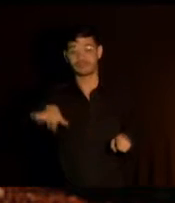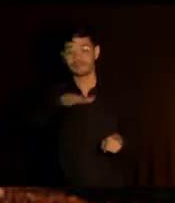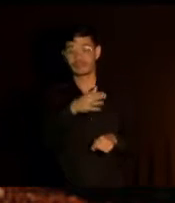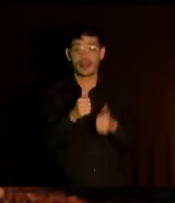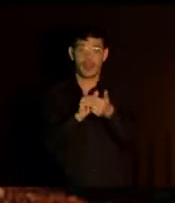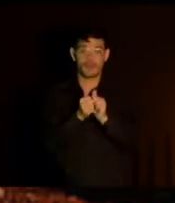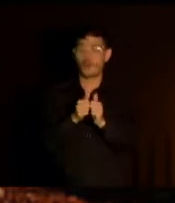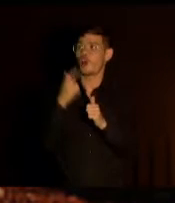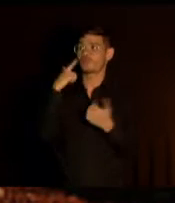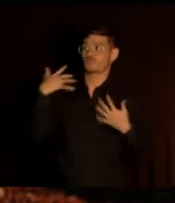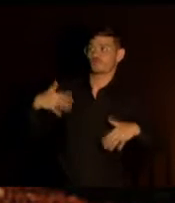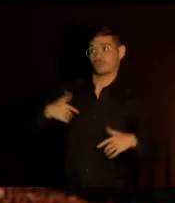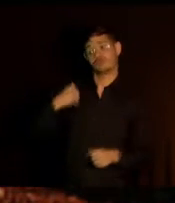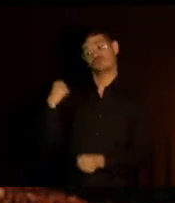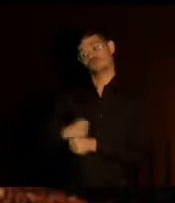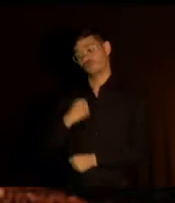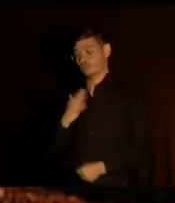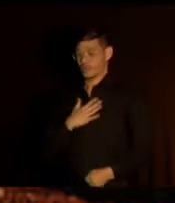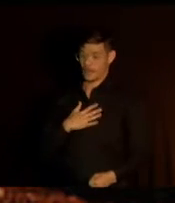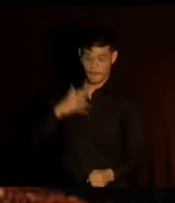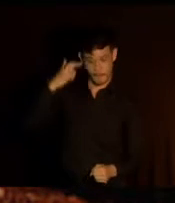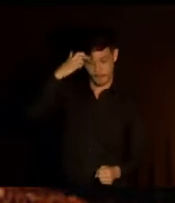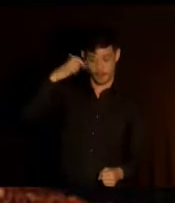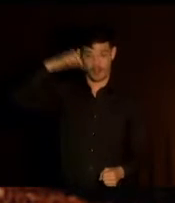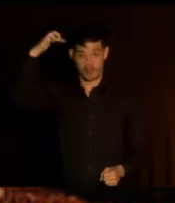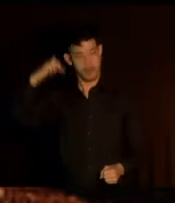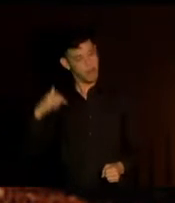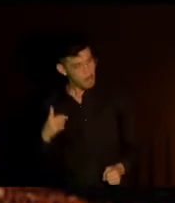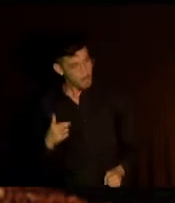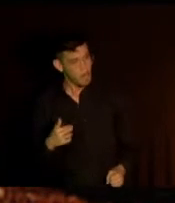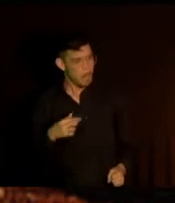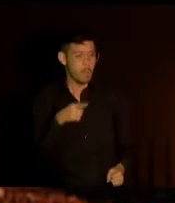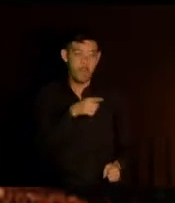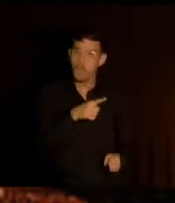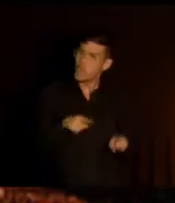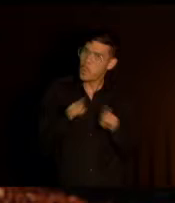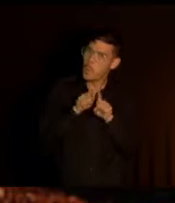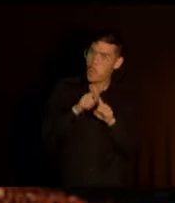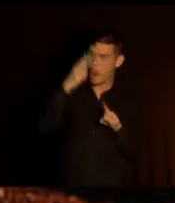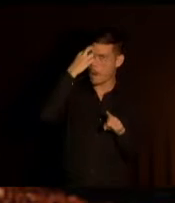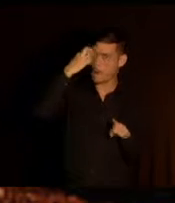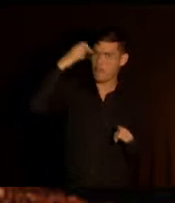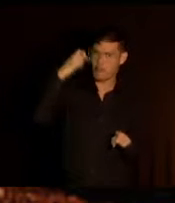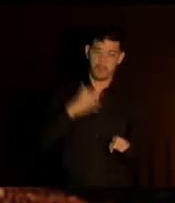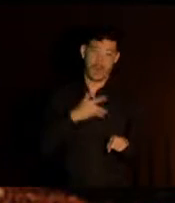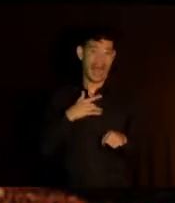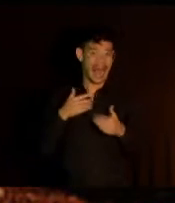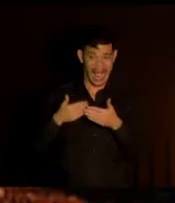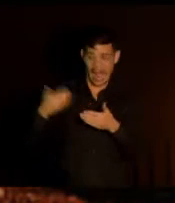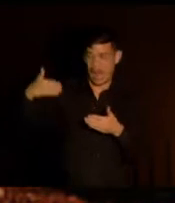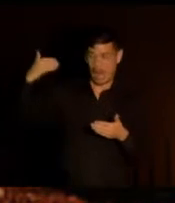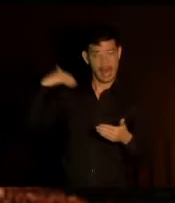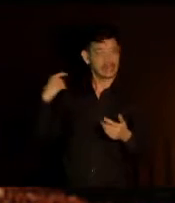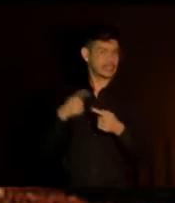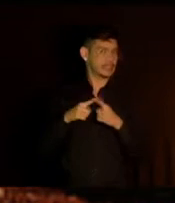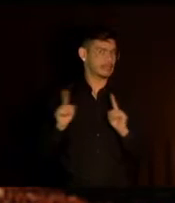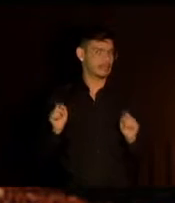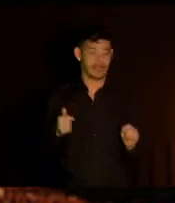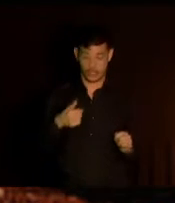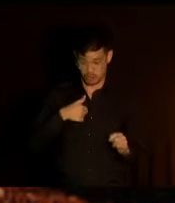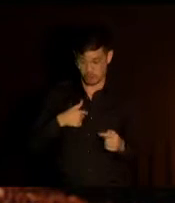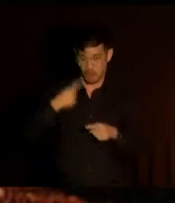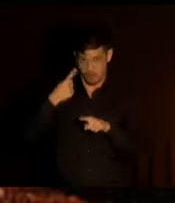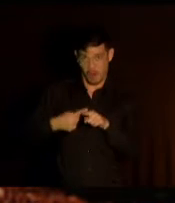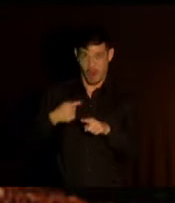el deporte es una profesión y es algo que lo hacen a diferencia de años atrás, incluso cuando yo era atleta,